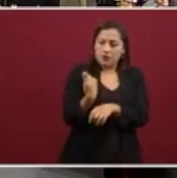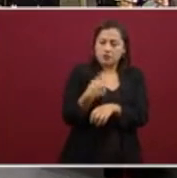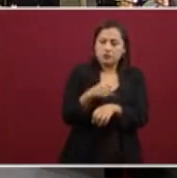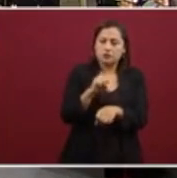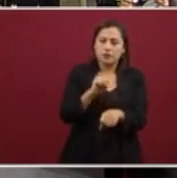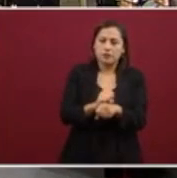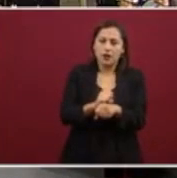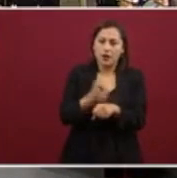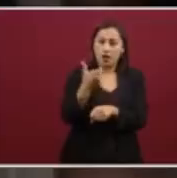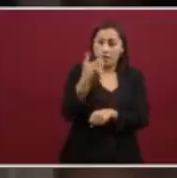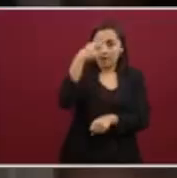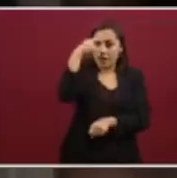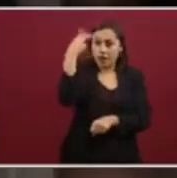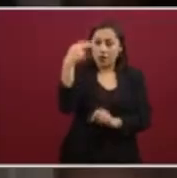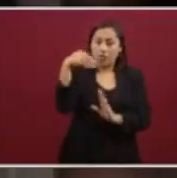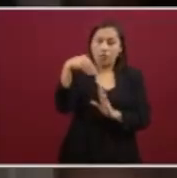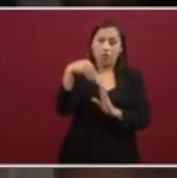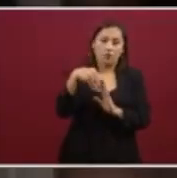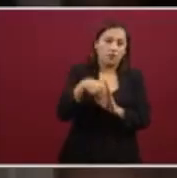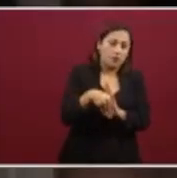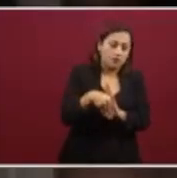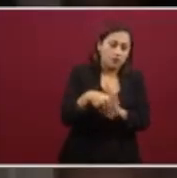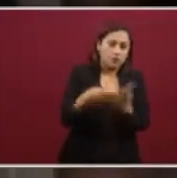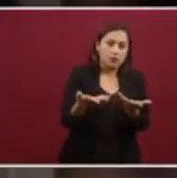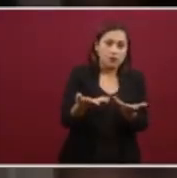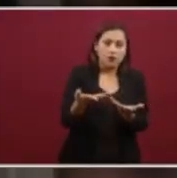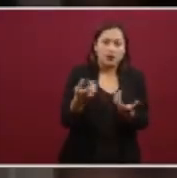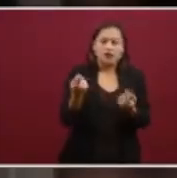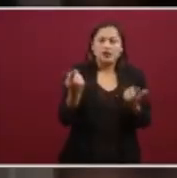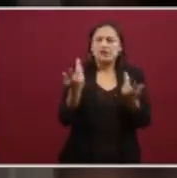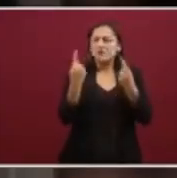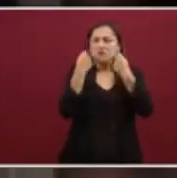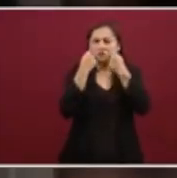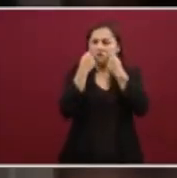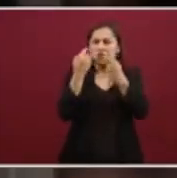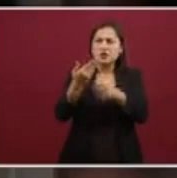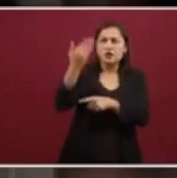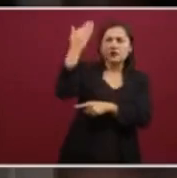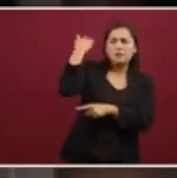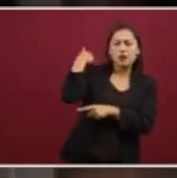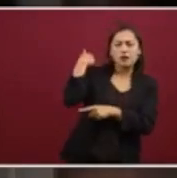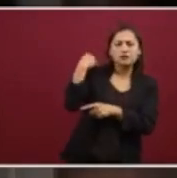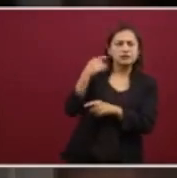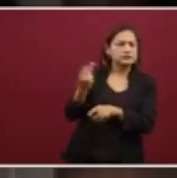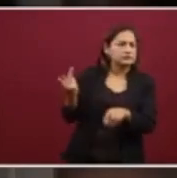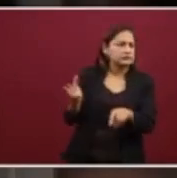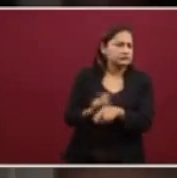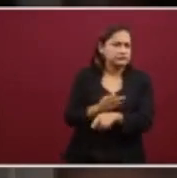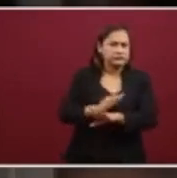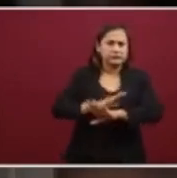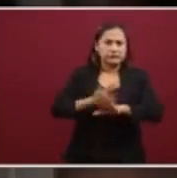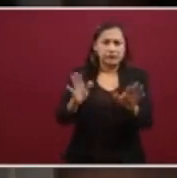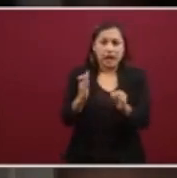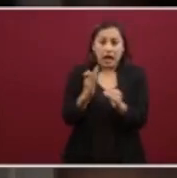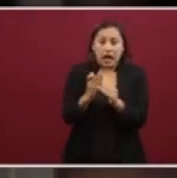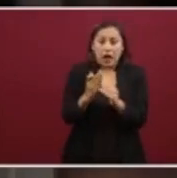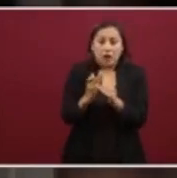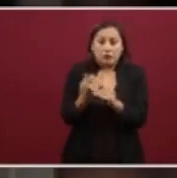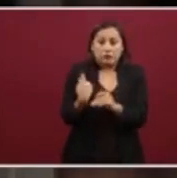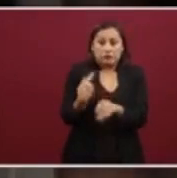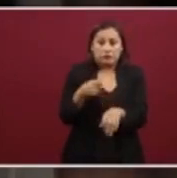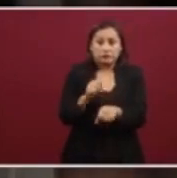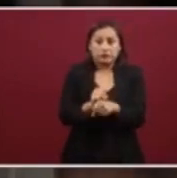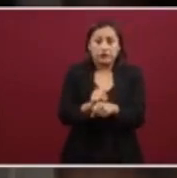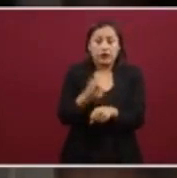A pesar de lo que pasó o no pasó en el pasado, sí está ahorita el peso afectado esta semana. No sé